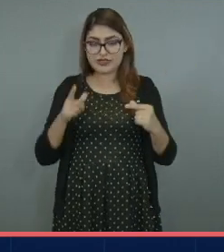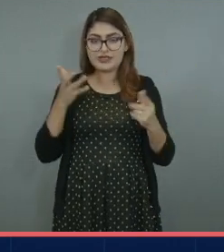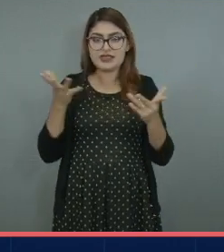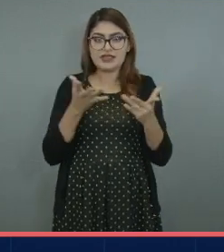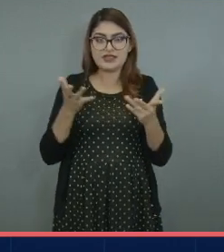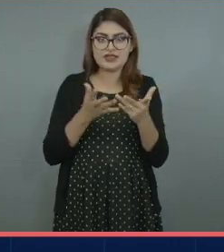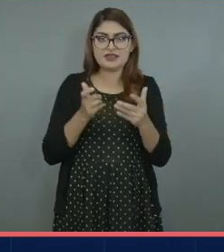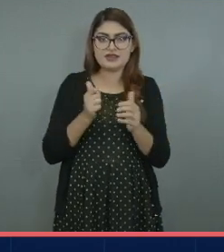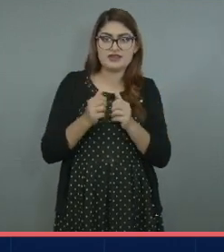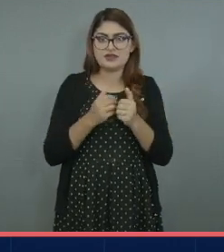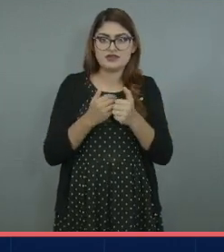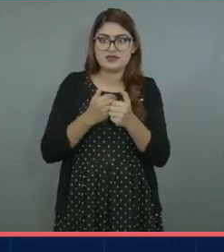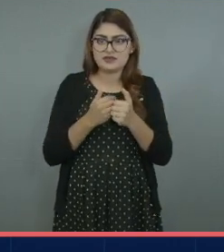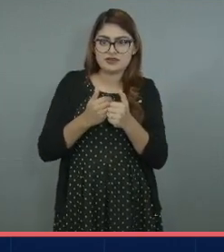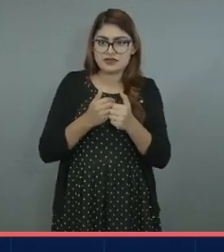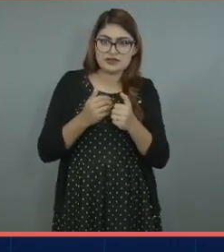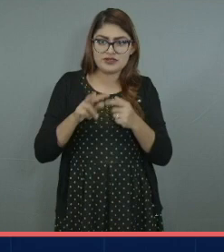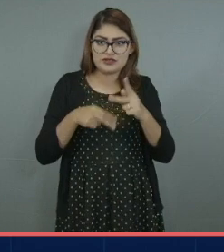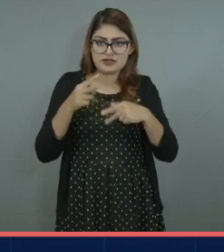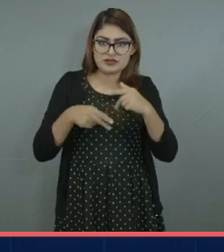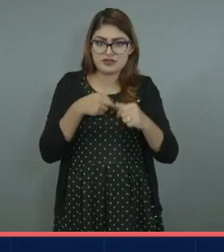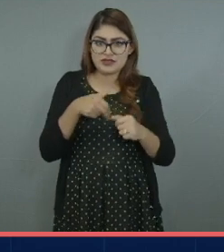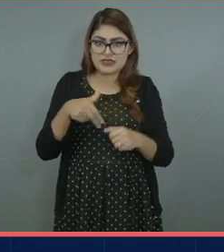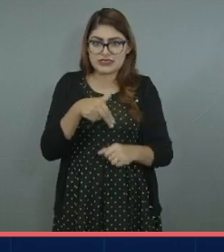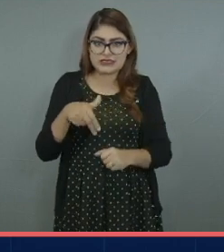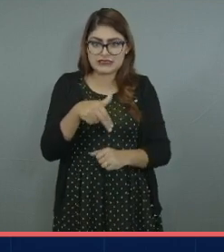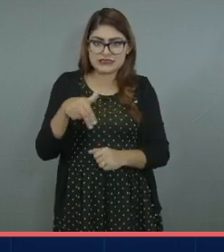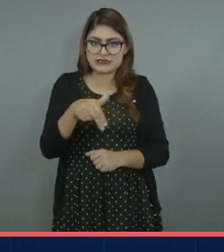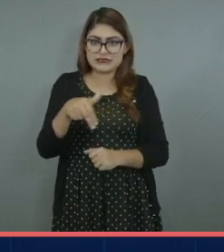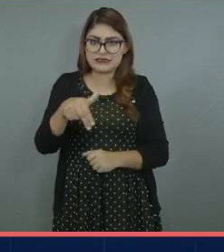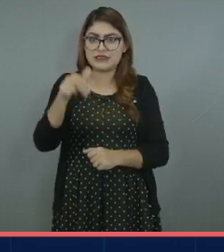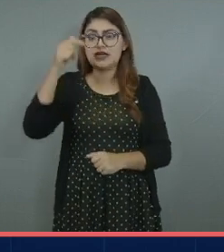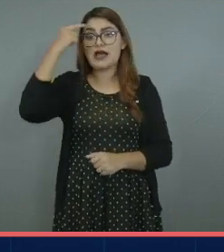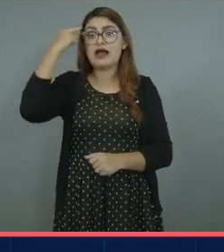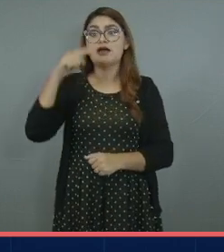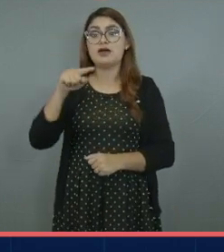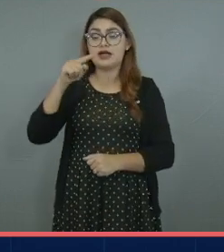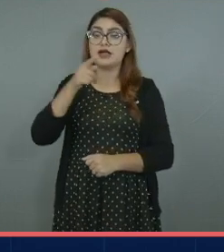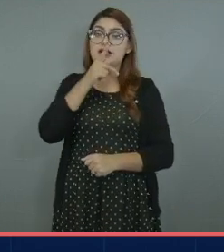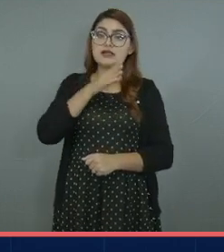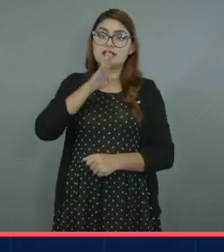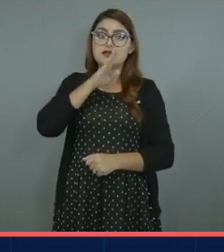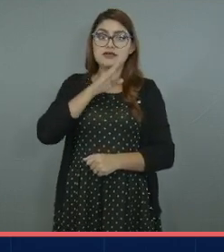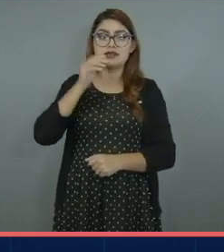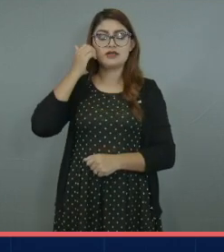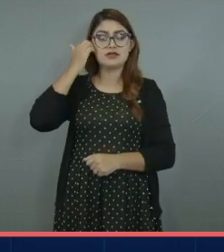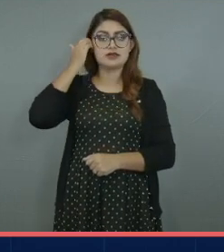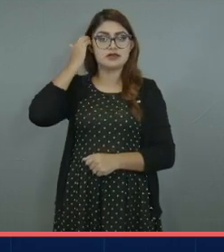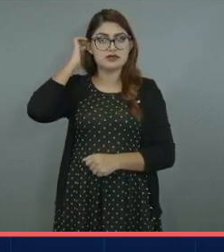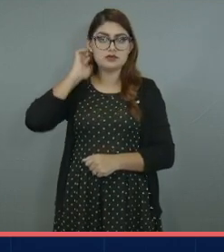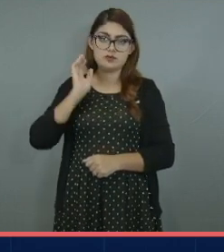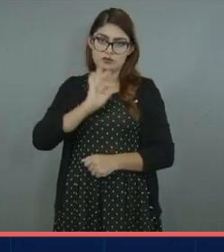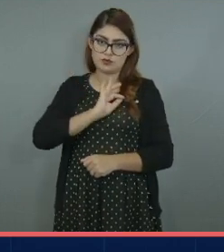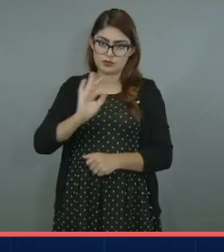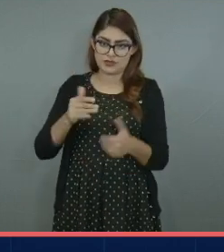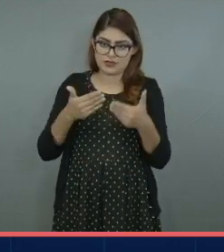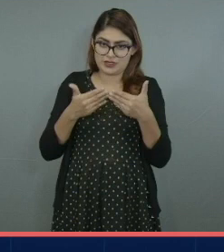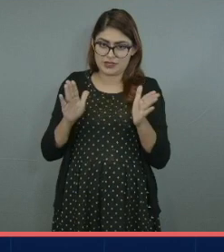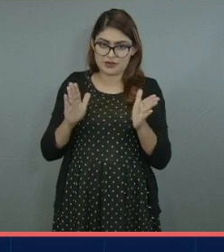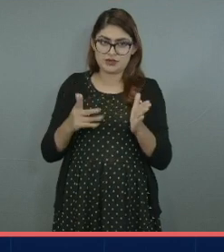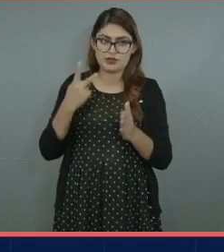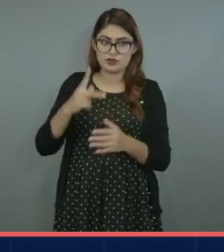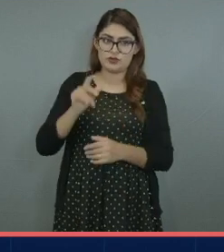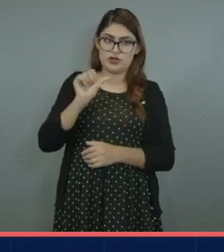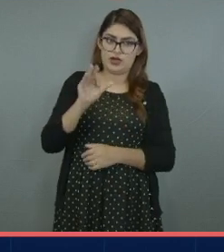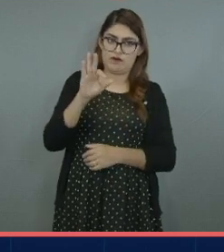ustedes y tienen que recorrer para que papá y mamá les puedan abrir a ustedes niños su cuenta de ahorro para el retiro.